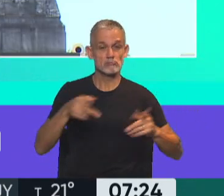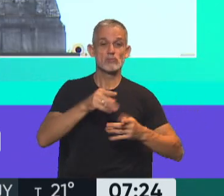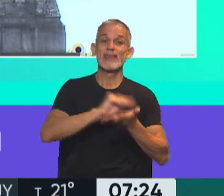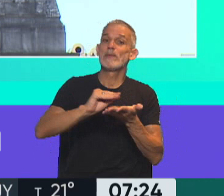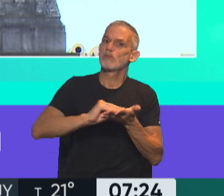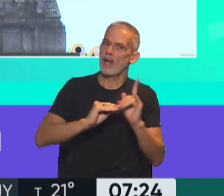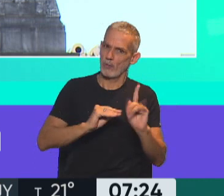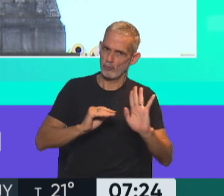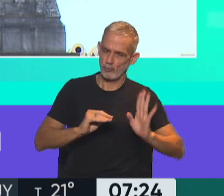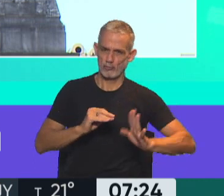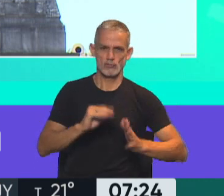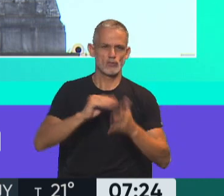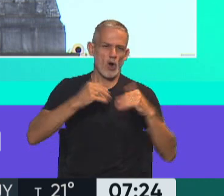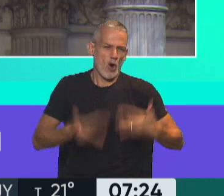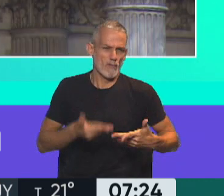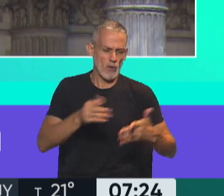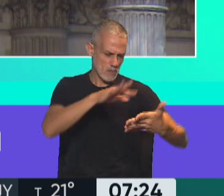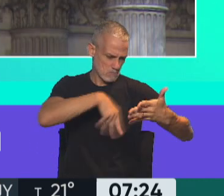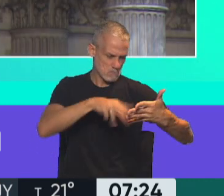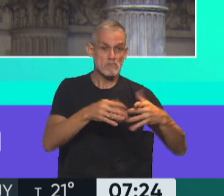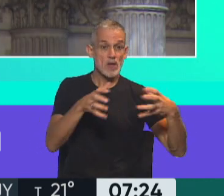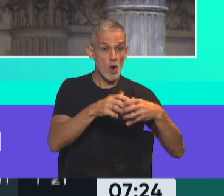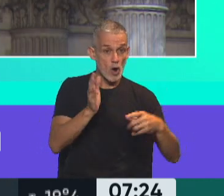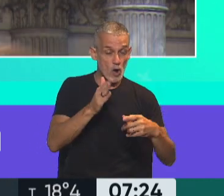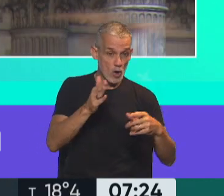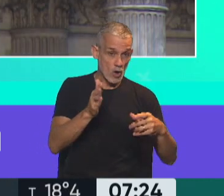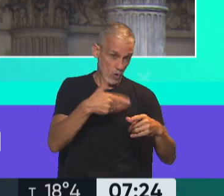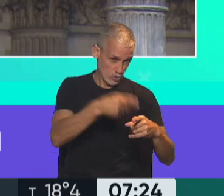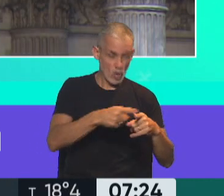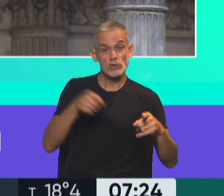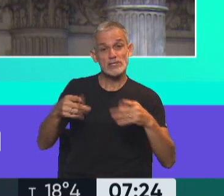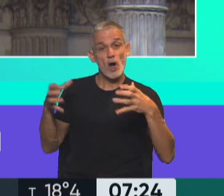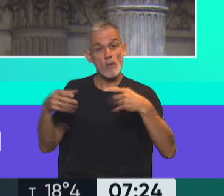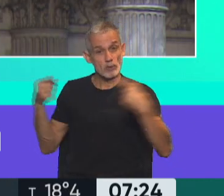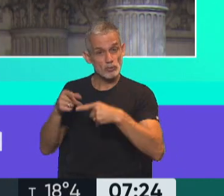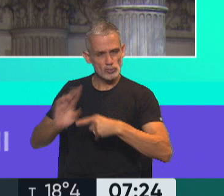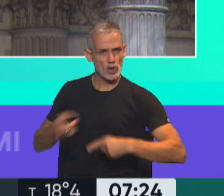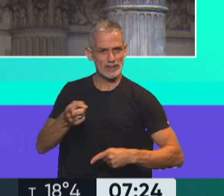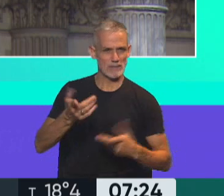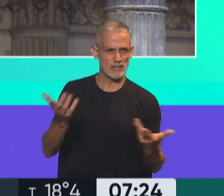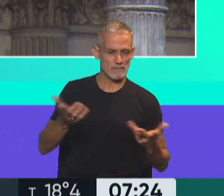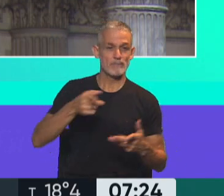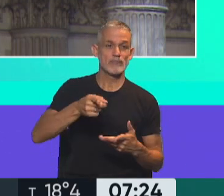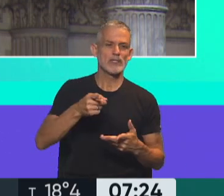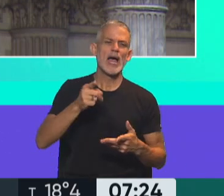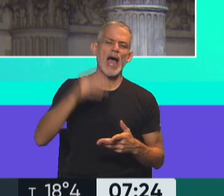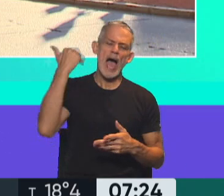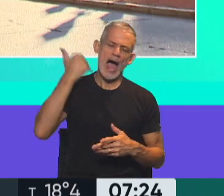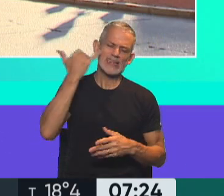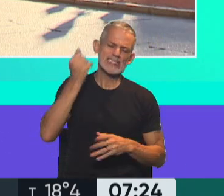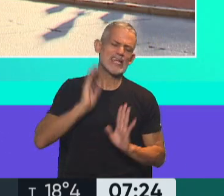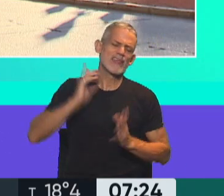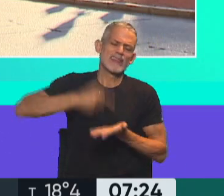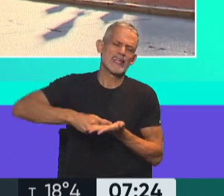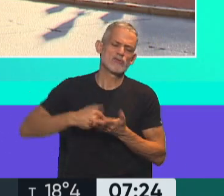diputados los dejó conformes al oficialismo y dejó conformes a la oposición no a los que ya tenían una decisión tomada